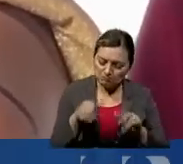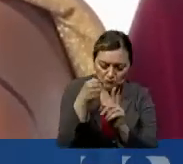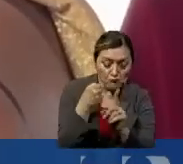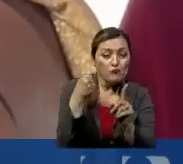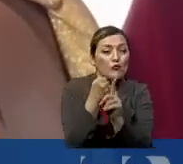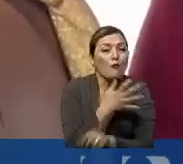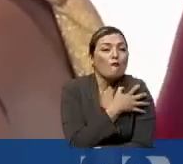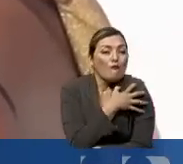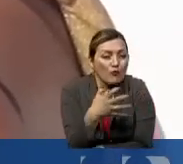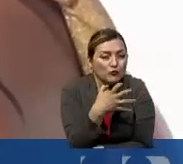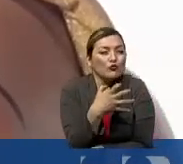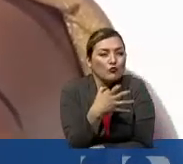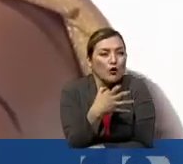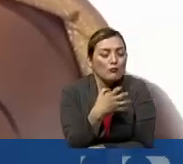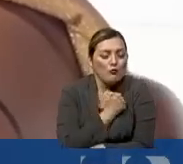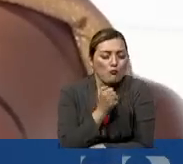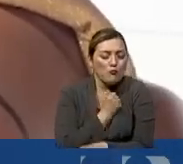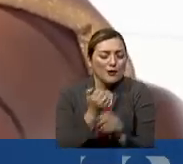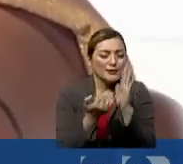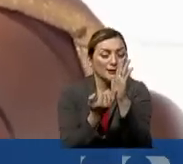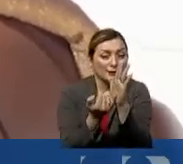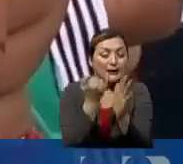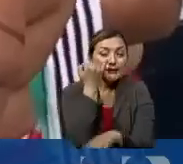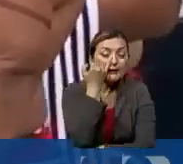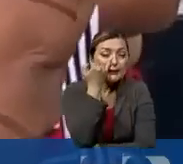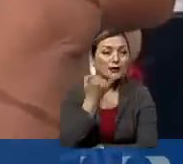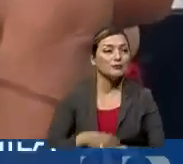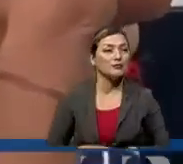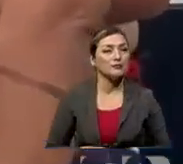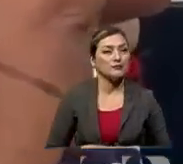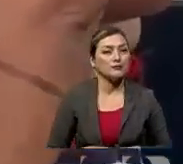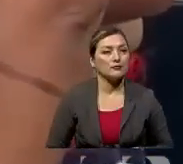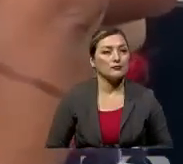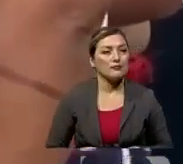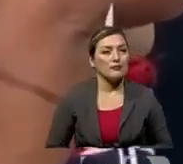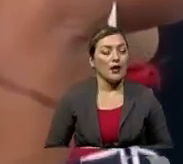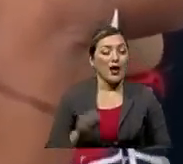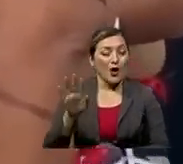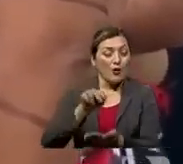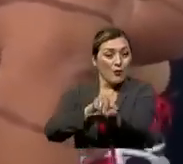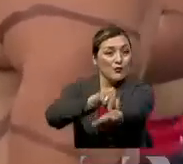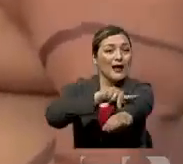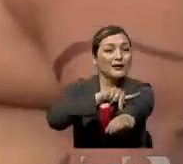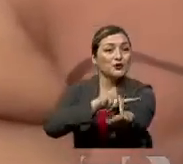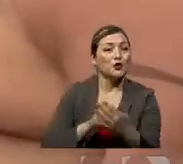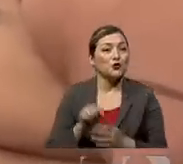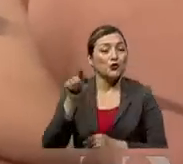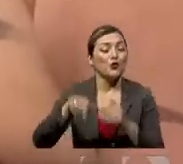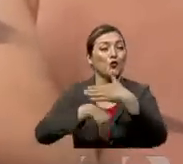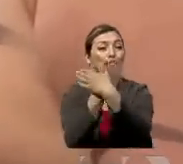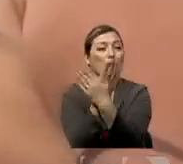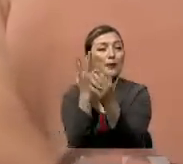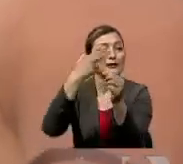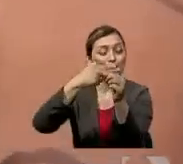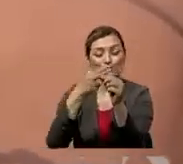para fortalecer nuestra nacionalidad. Como parte de las tradiciones sáchilas, el nuevo gobernador formó parte